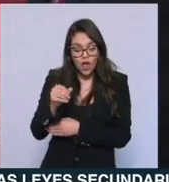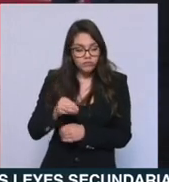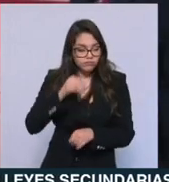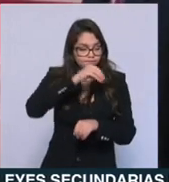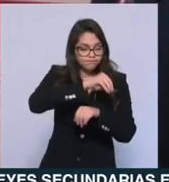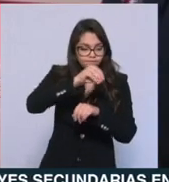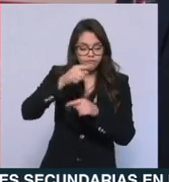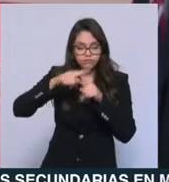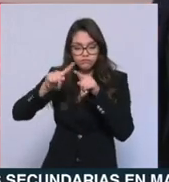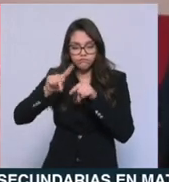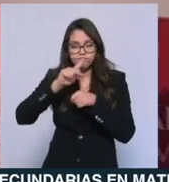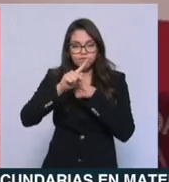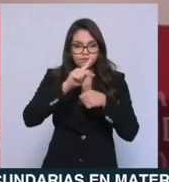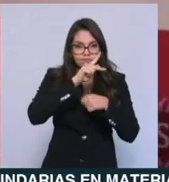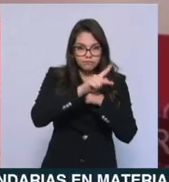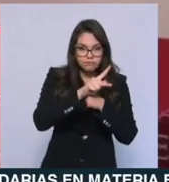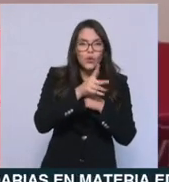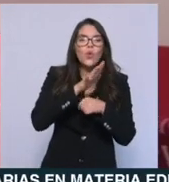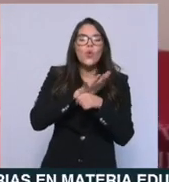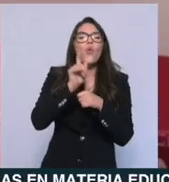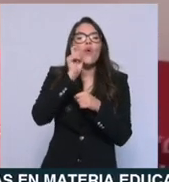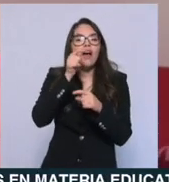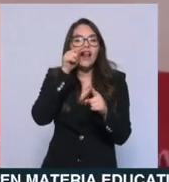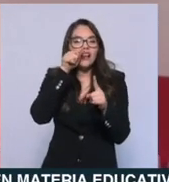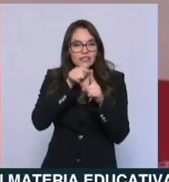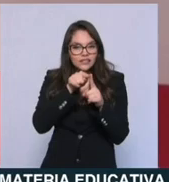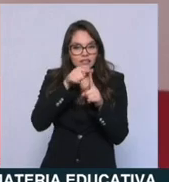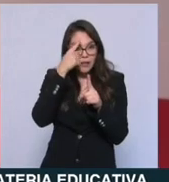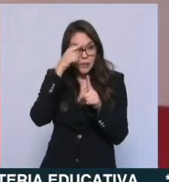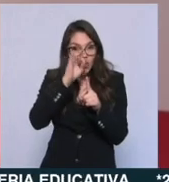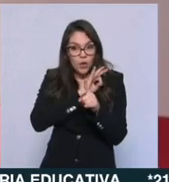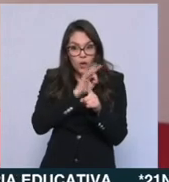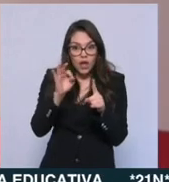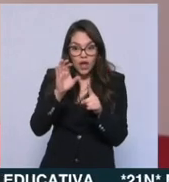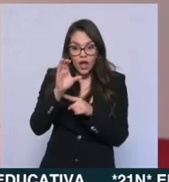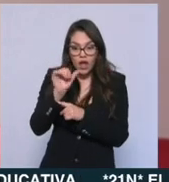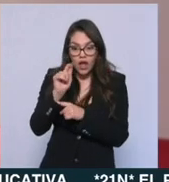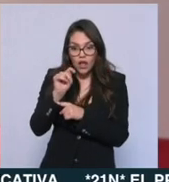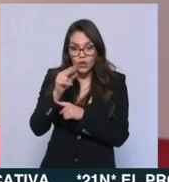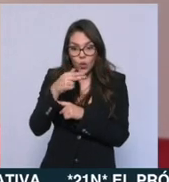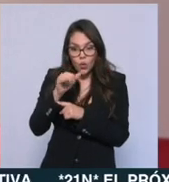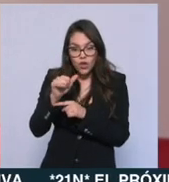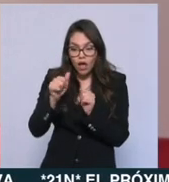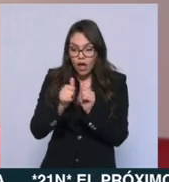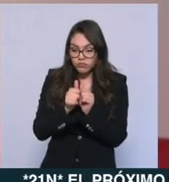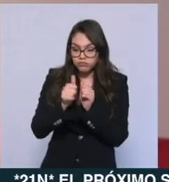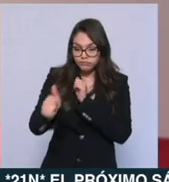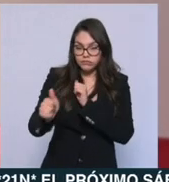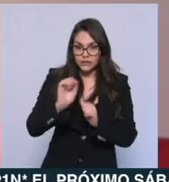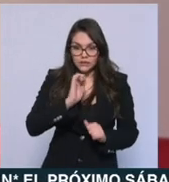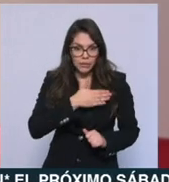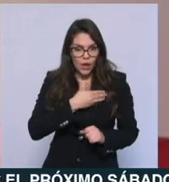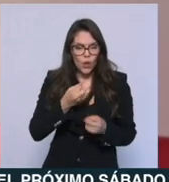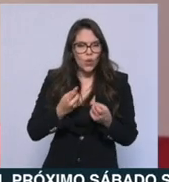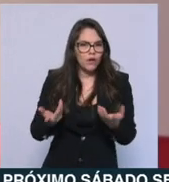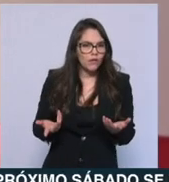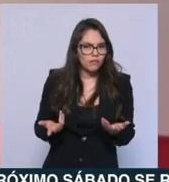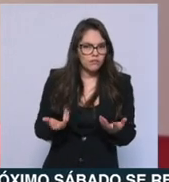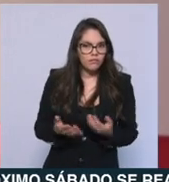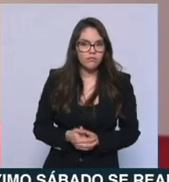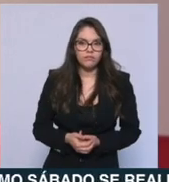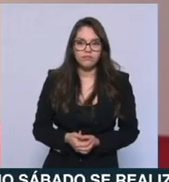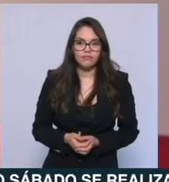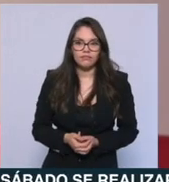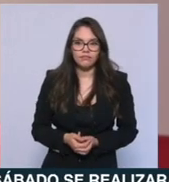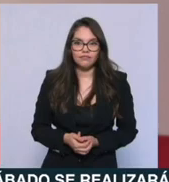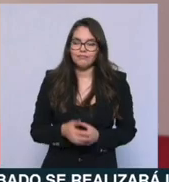la intención final? ¿Tiene que ver algo con una posible separación de Cataluña en el futuro de España? Tiene que ver con la